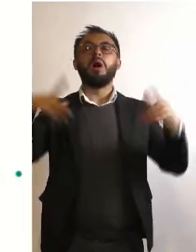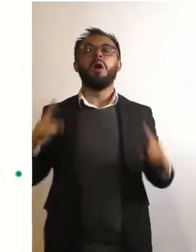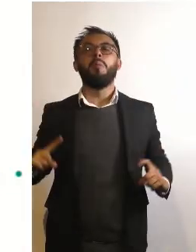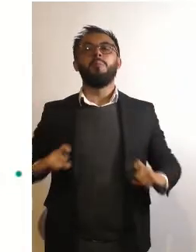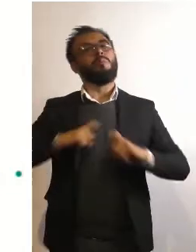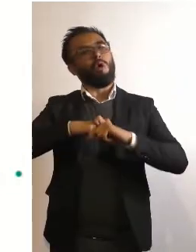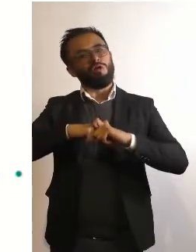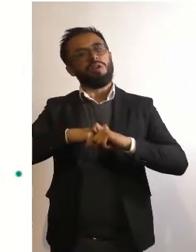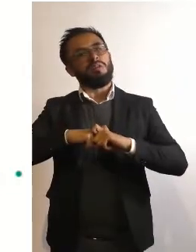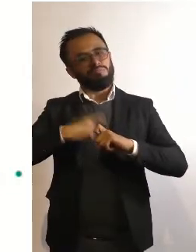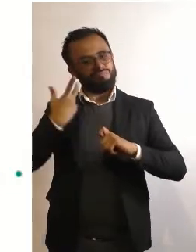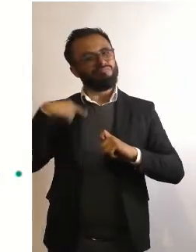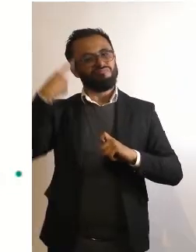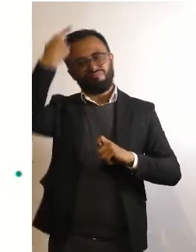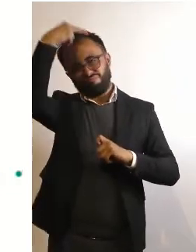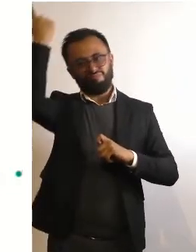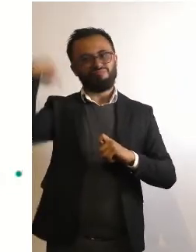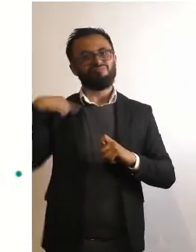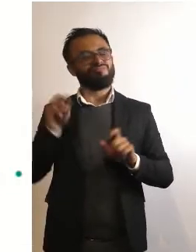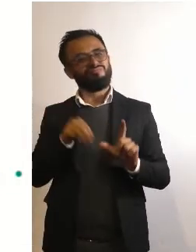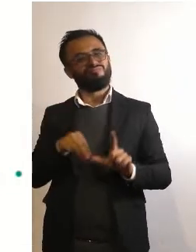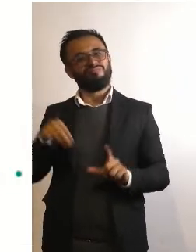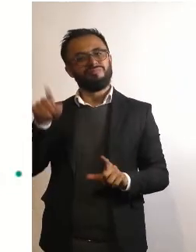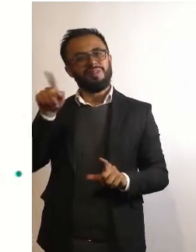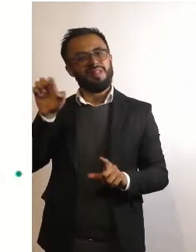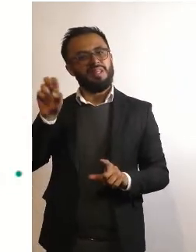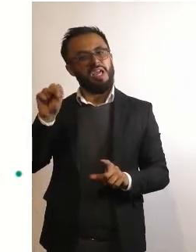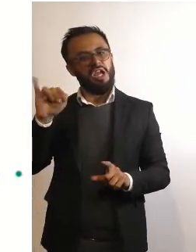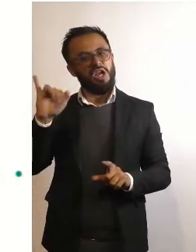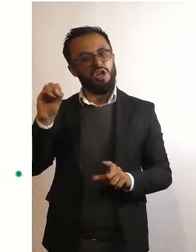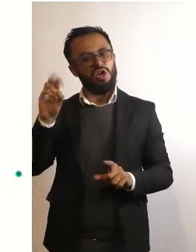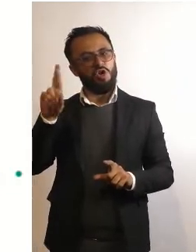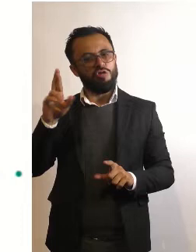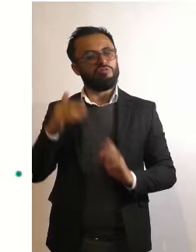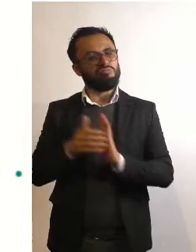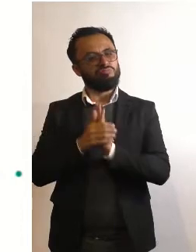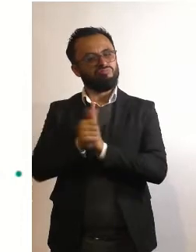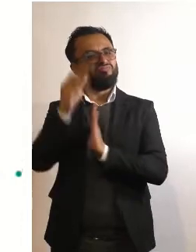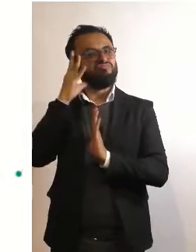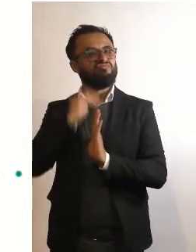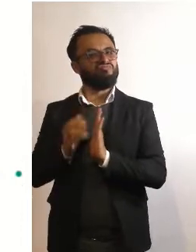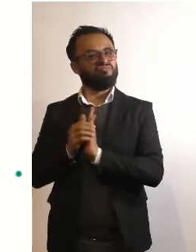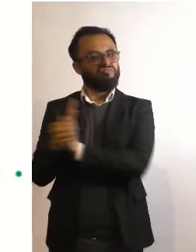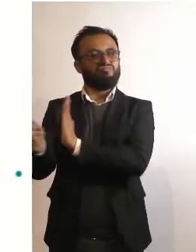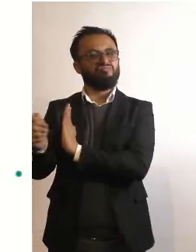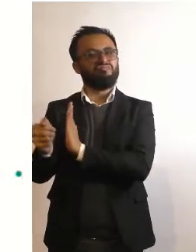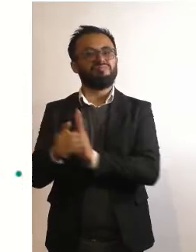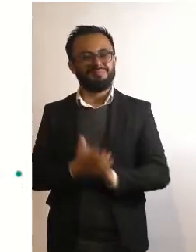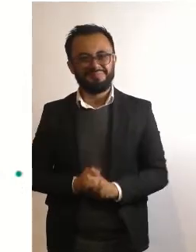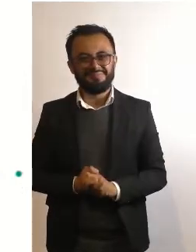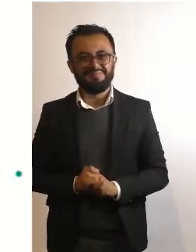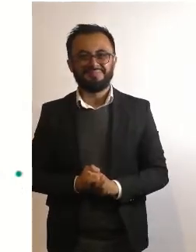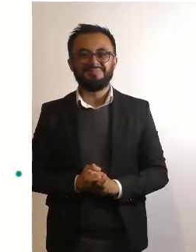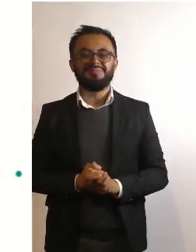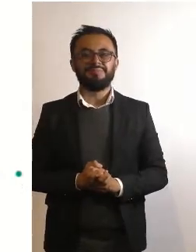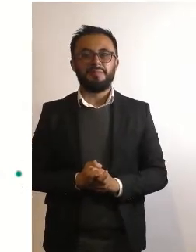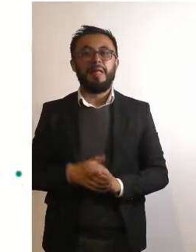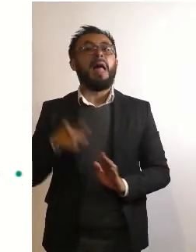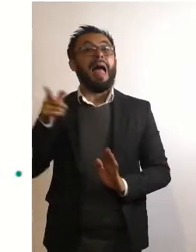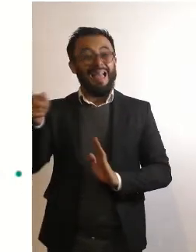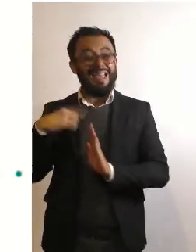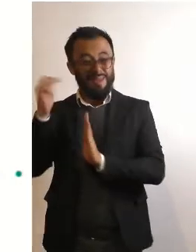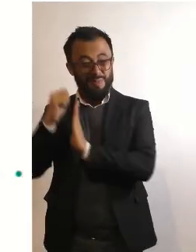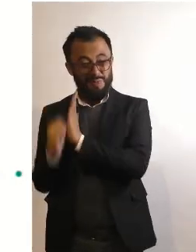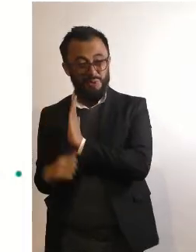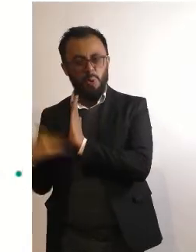venido cada vez tomando mayor relevancia, en donde se han realizado diferentes tipos de